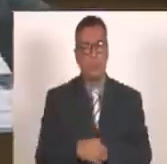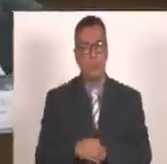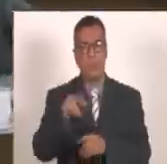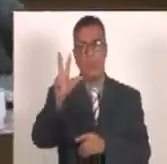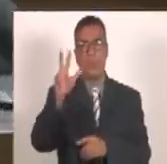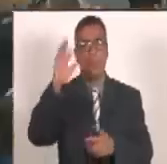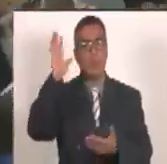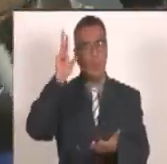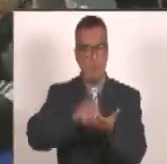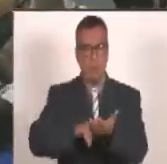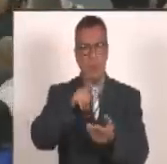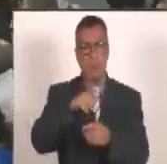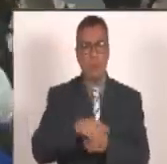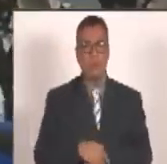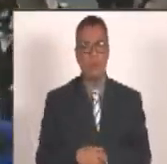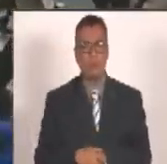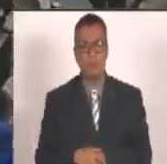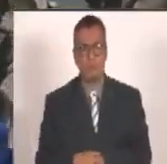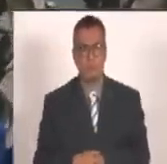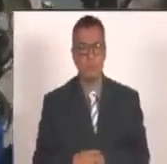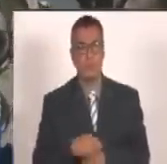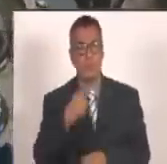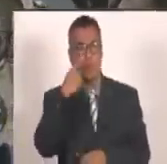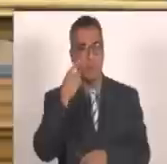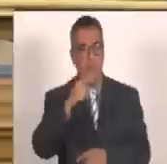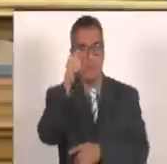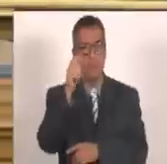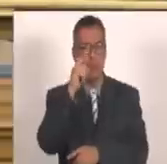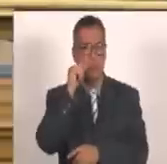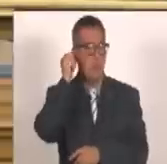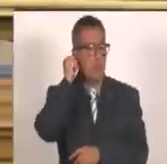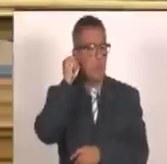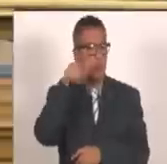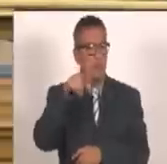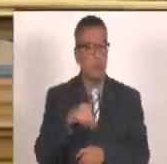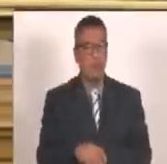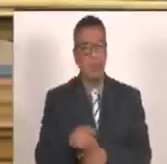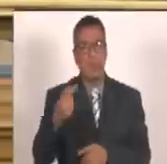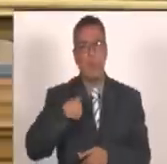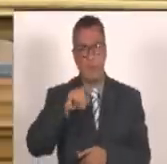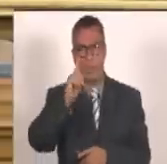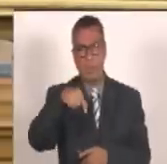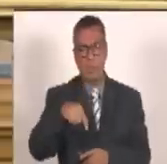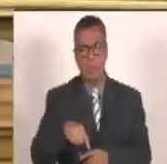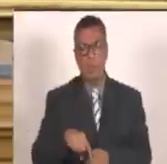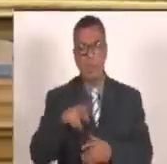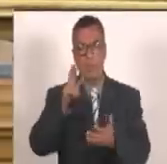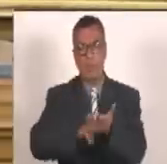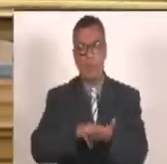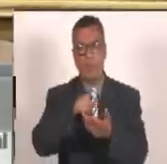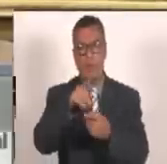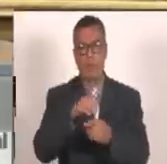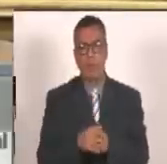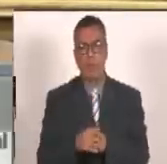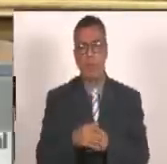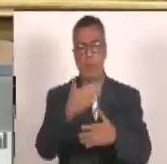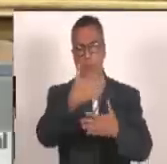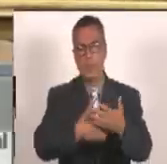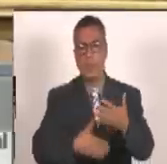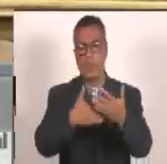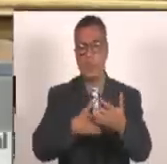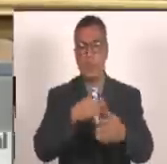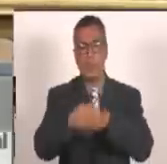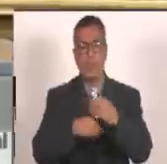Queda aprobado. Las honorables diputadas y los honorables diputados que estén a favor de aprobar las